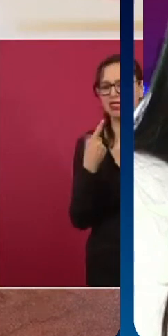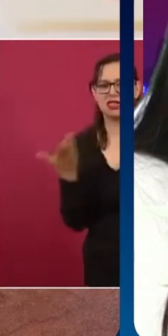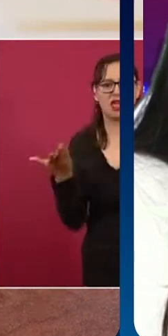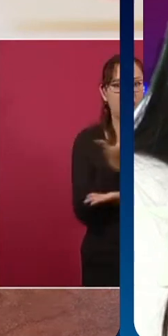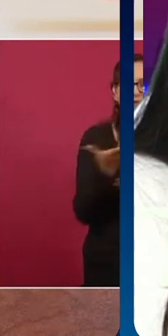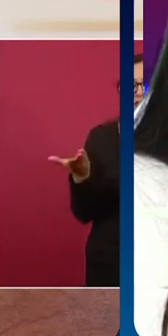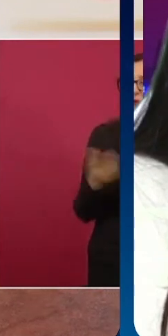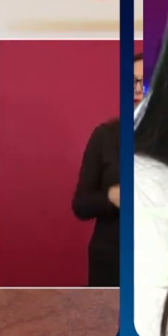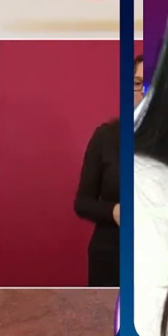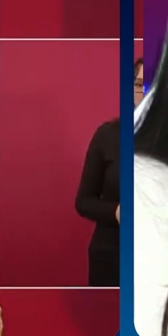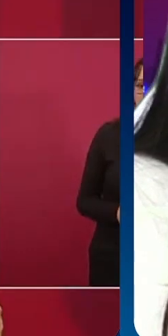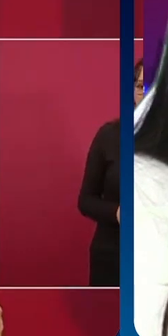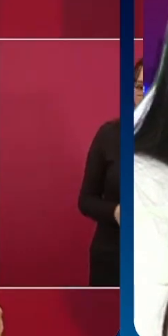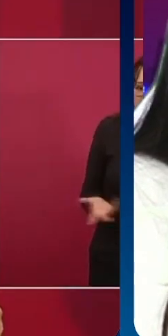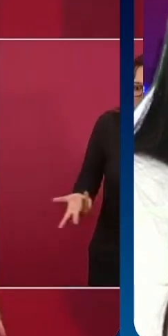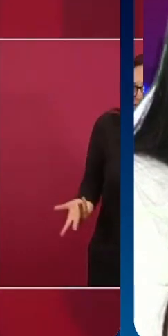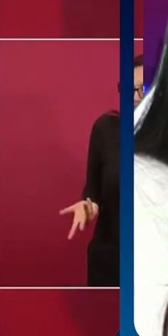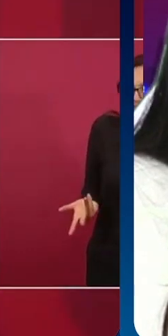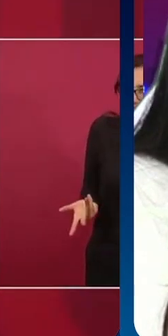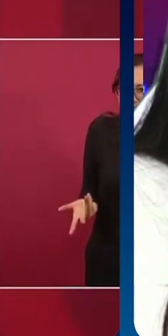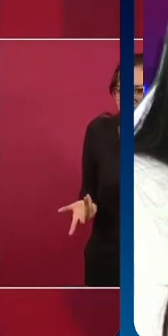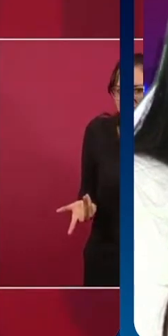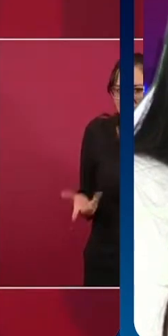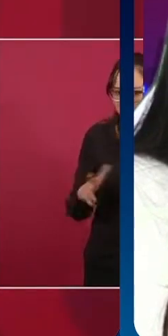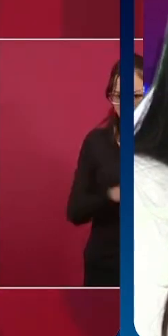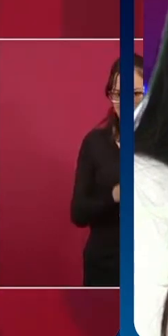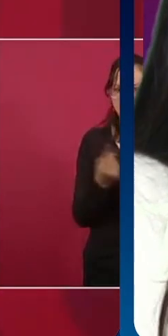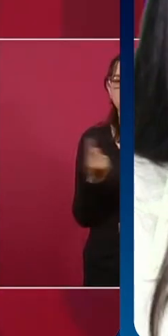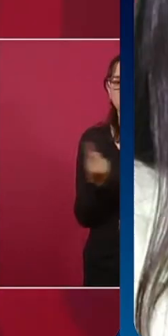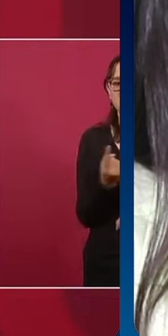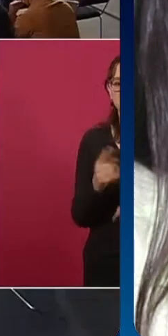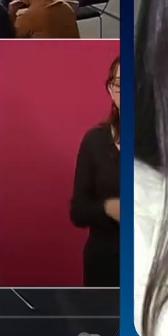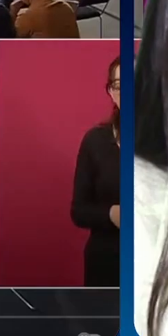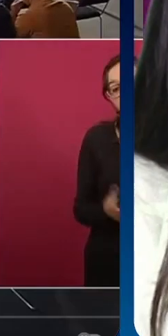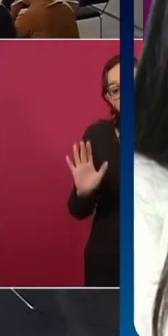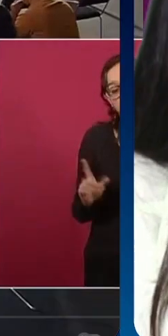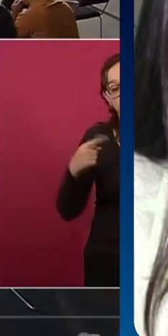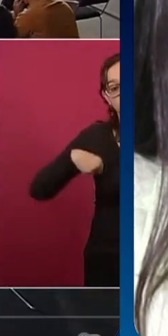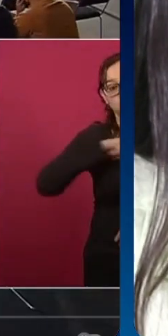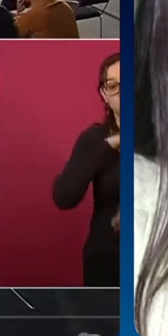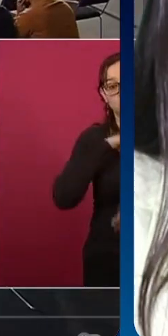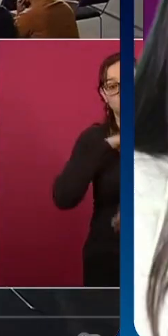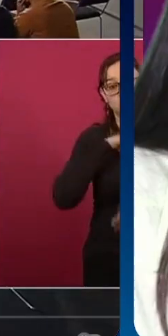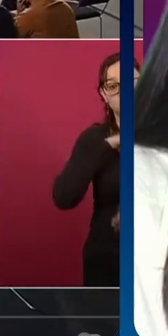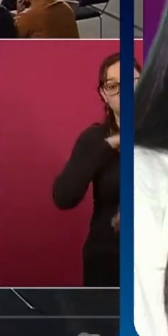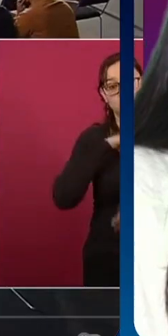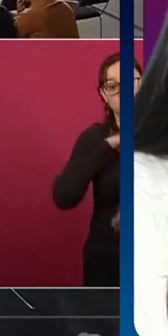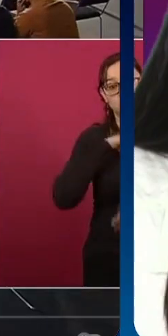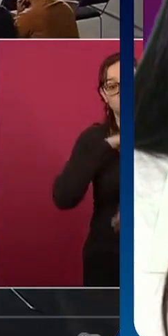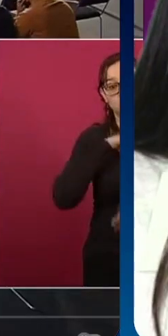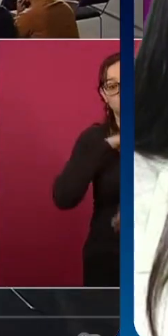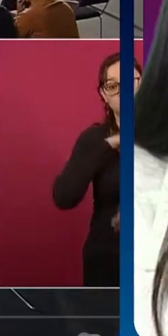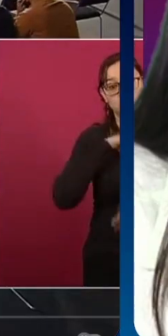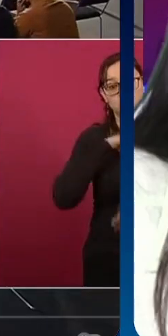Entonces, ese es nuestro planteamiento. Entonces, en su momento vamos a hablar. Bueno, ahora sí ya. Y